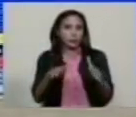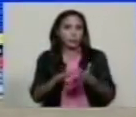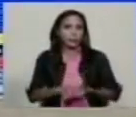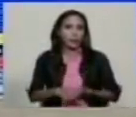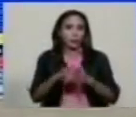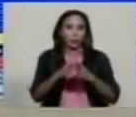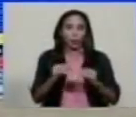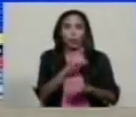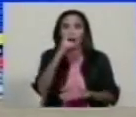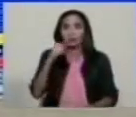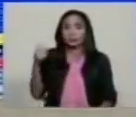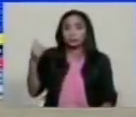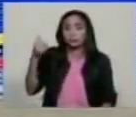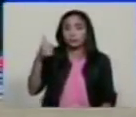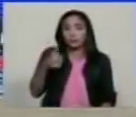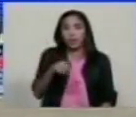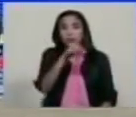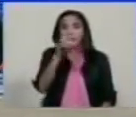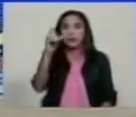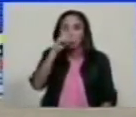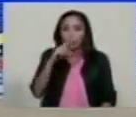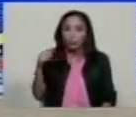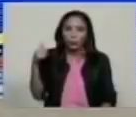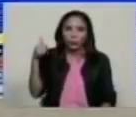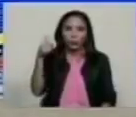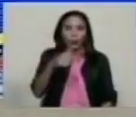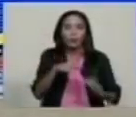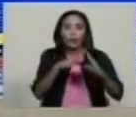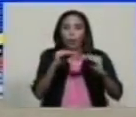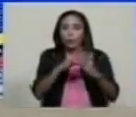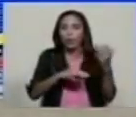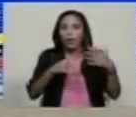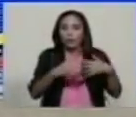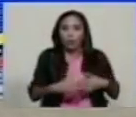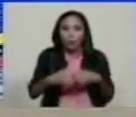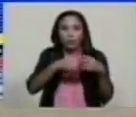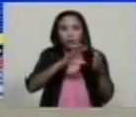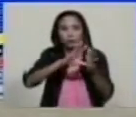esa burguesía comercial, todo lo que hizo,